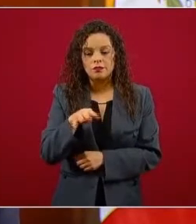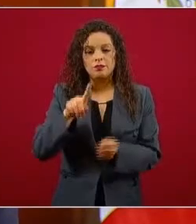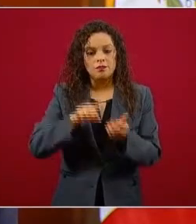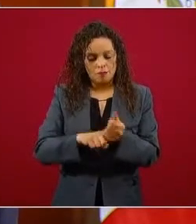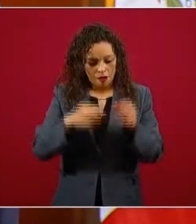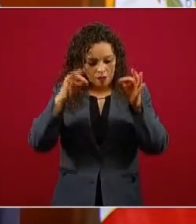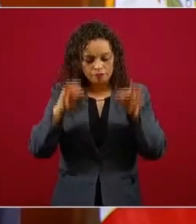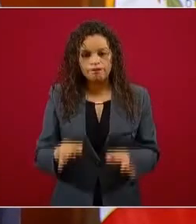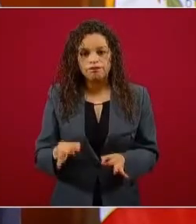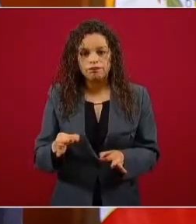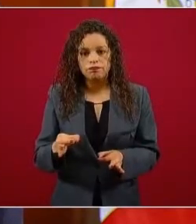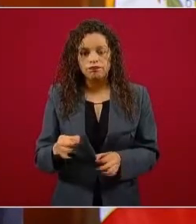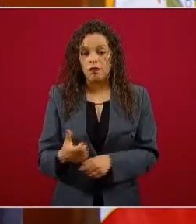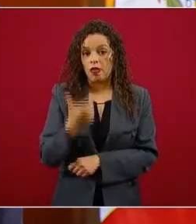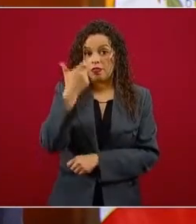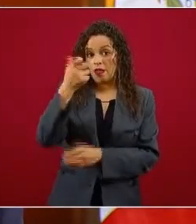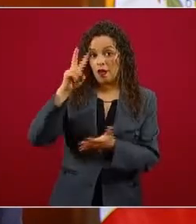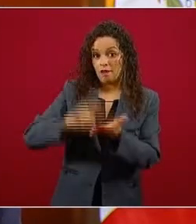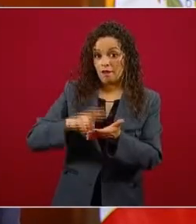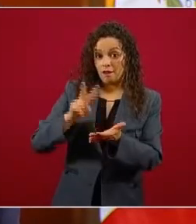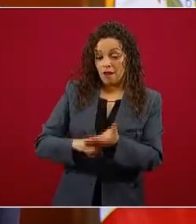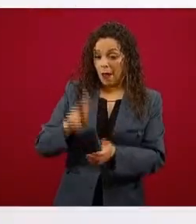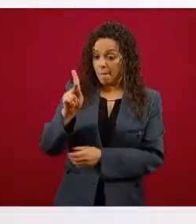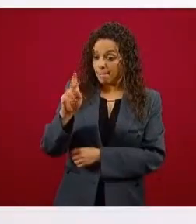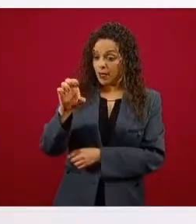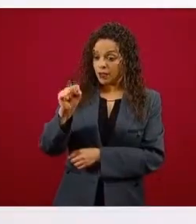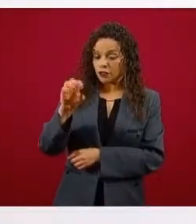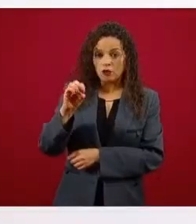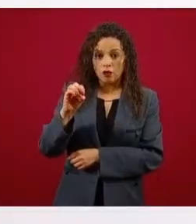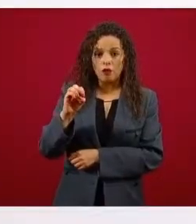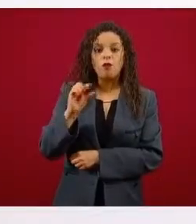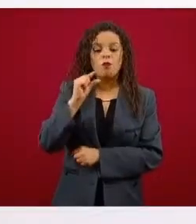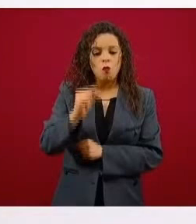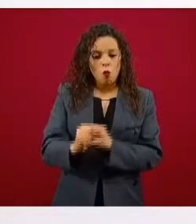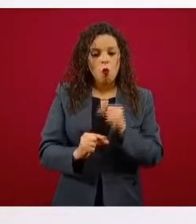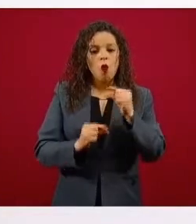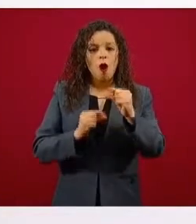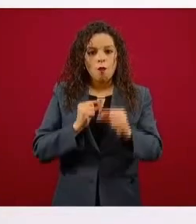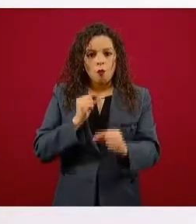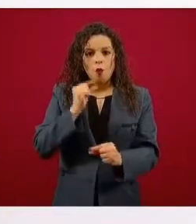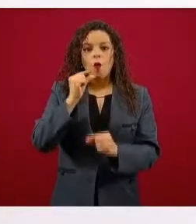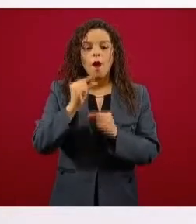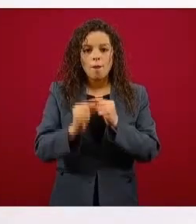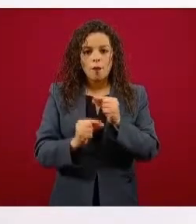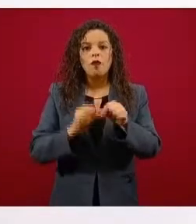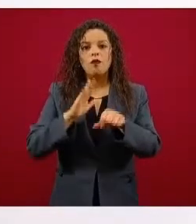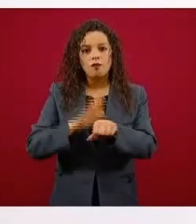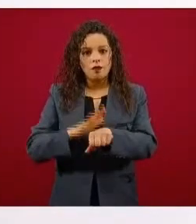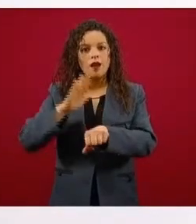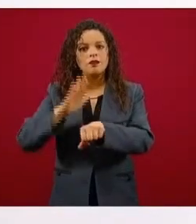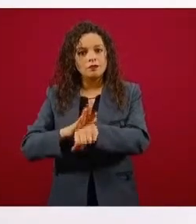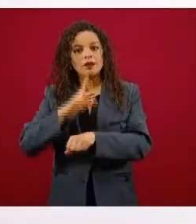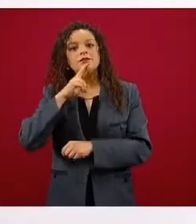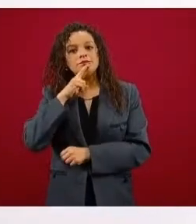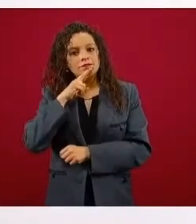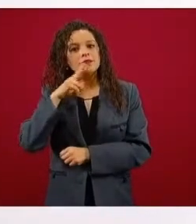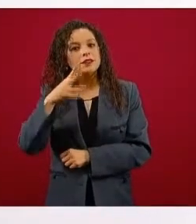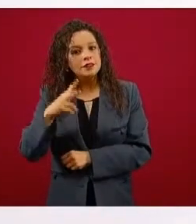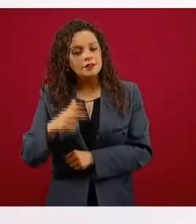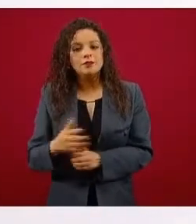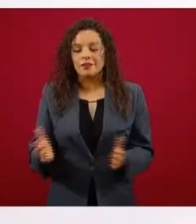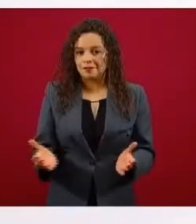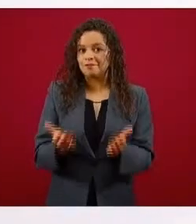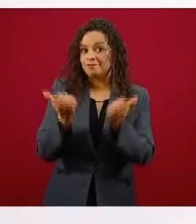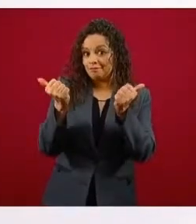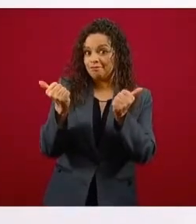El peso se ha venido recuperando poco a poco. Llegó a estar